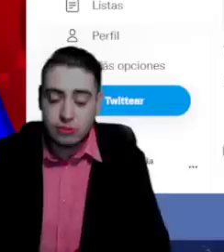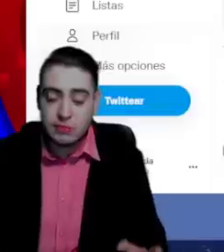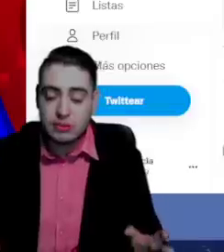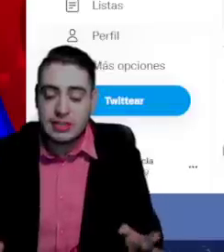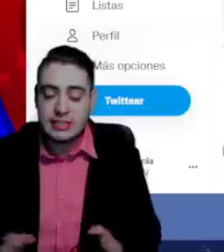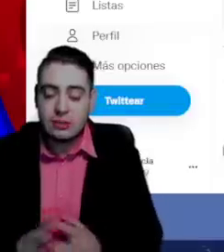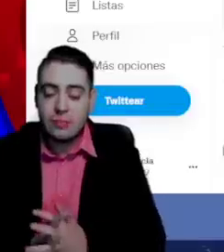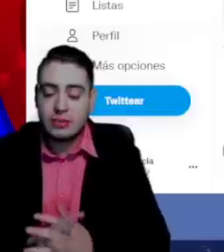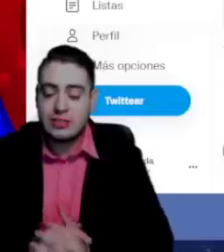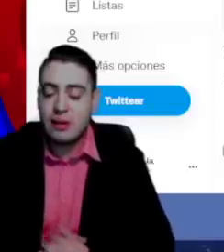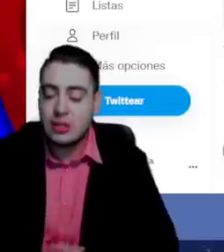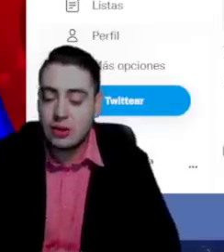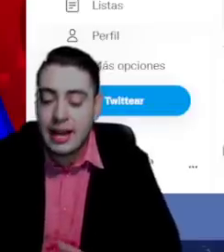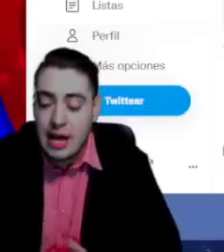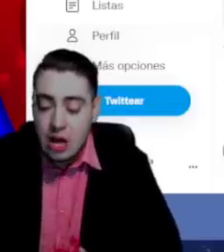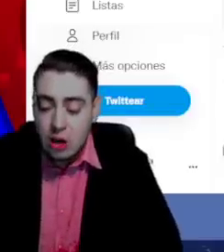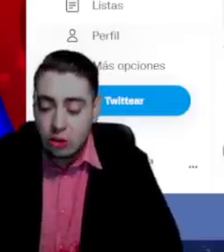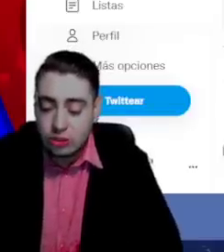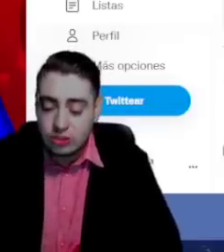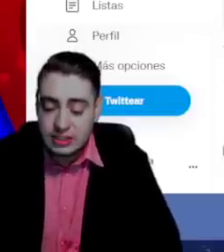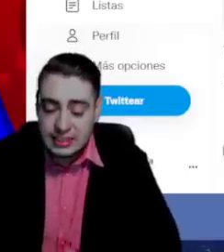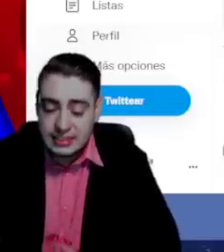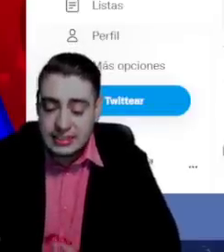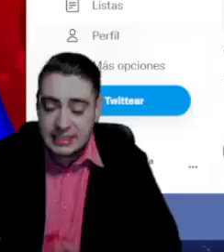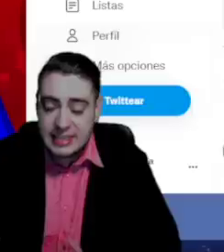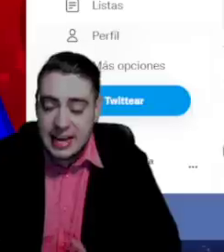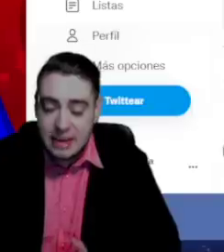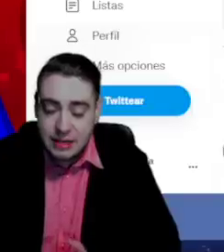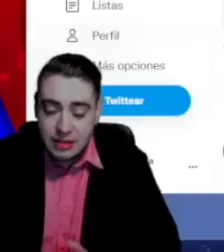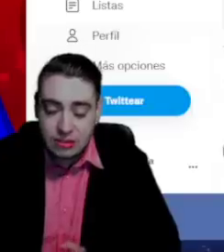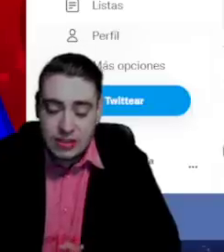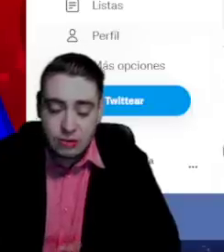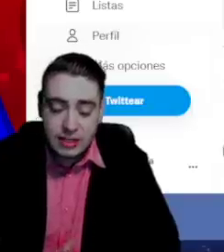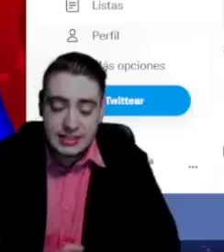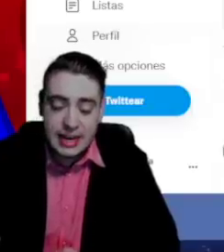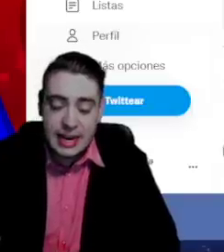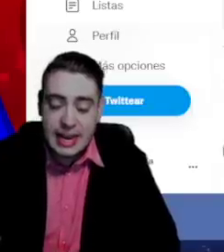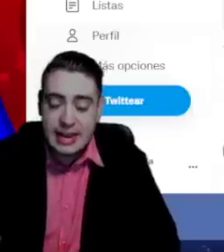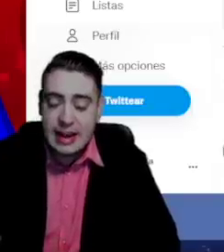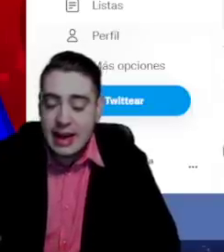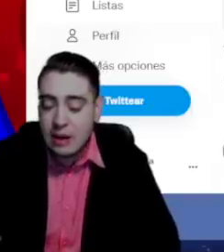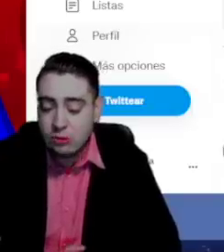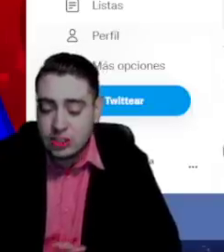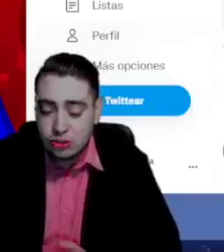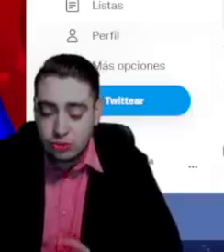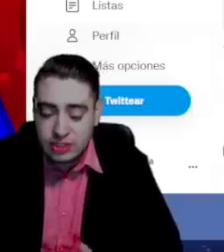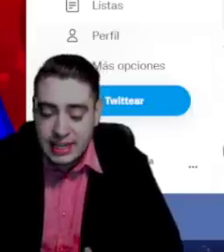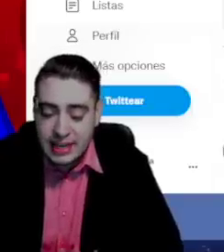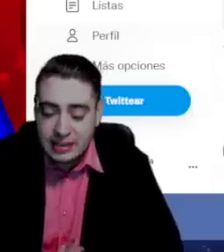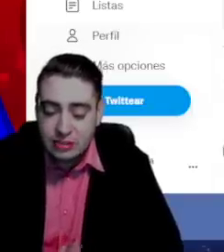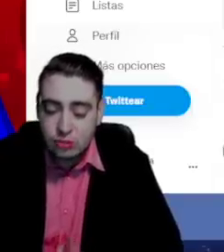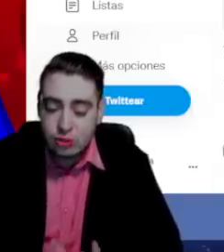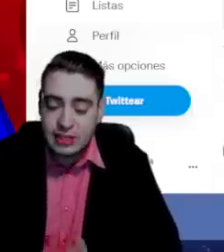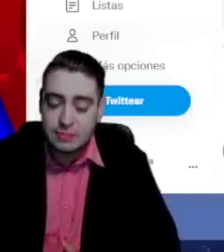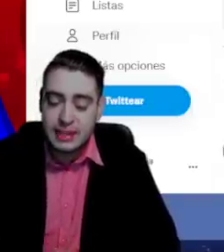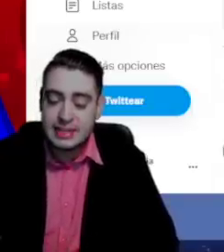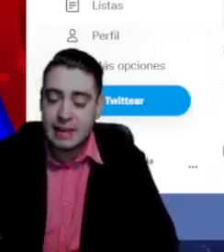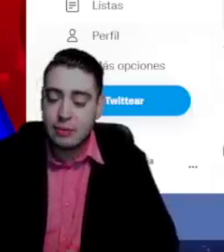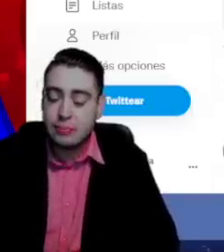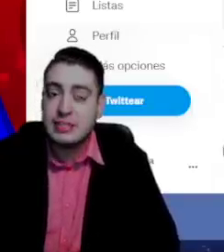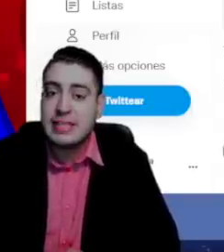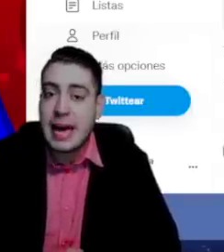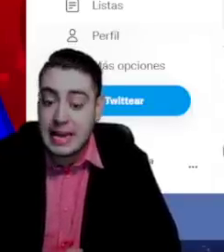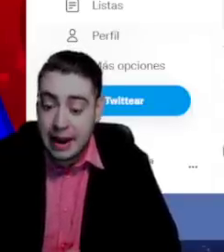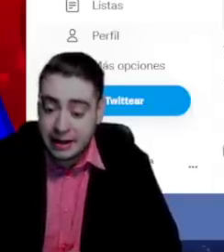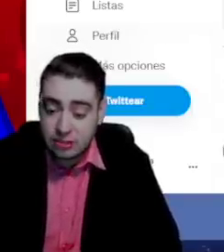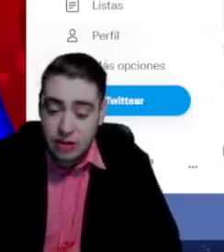en los últimos días de todo el proceso electoral, los contrastes y señalamientos se agudizan, la lucha sucia y el insulto desplazan